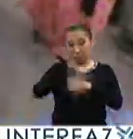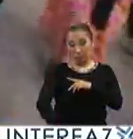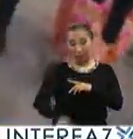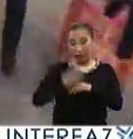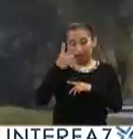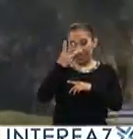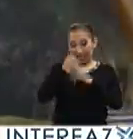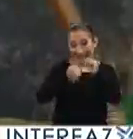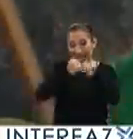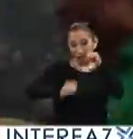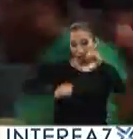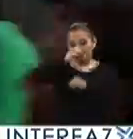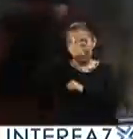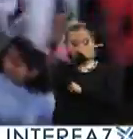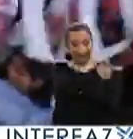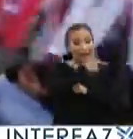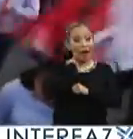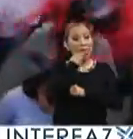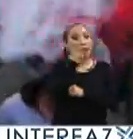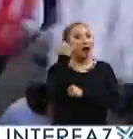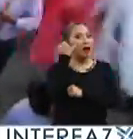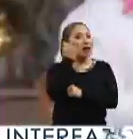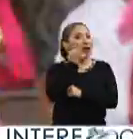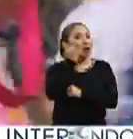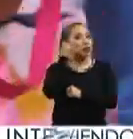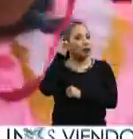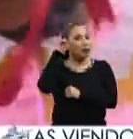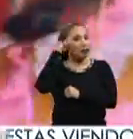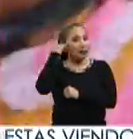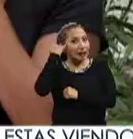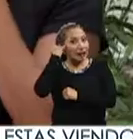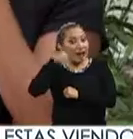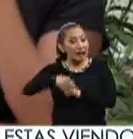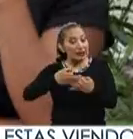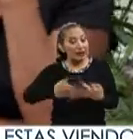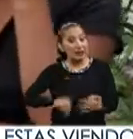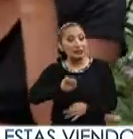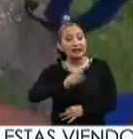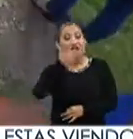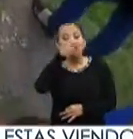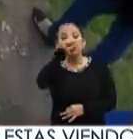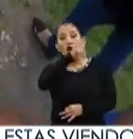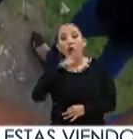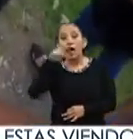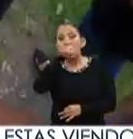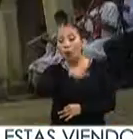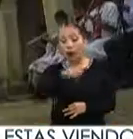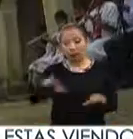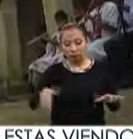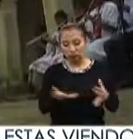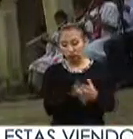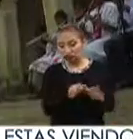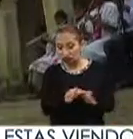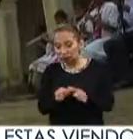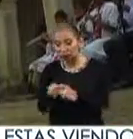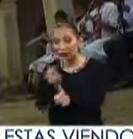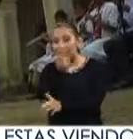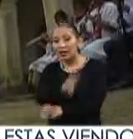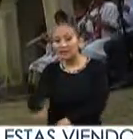3 años habla alguna lengua indígena. En nuestro territorio hay 68 lenguas, de las que se